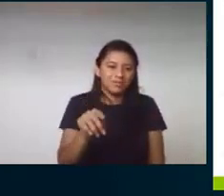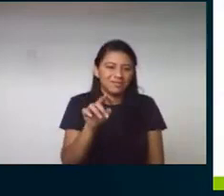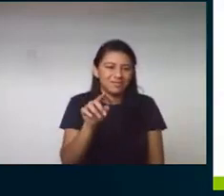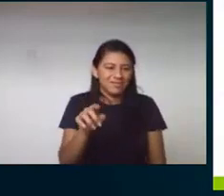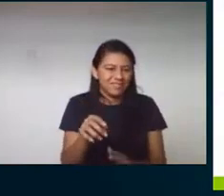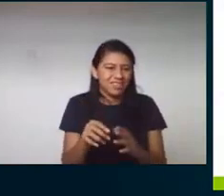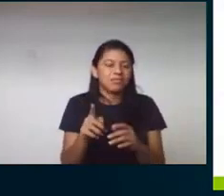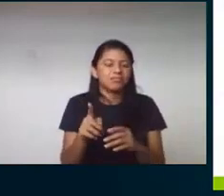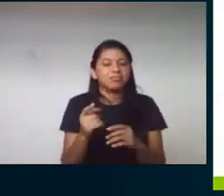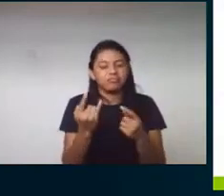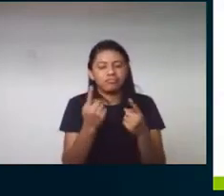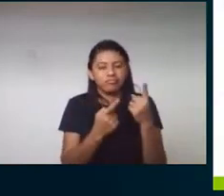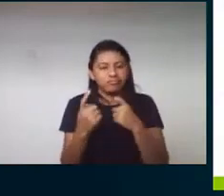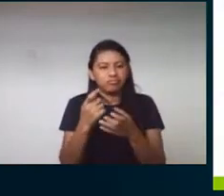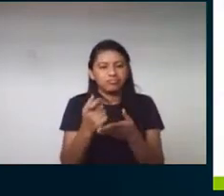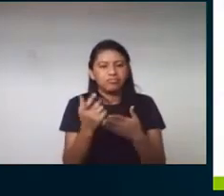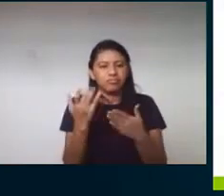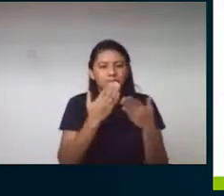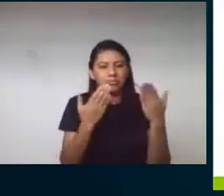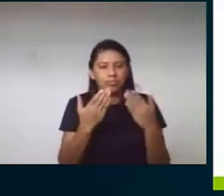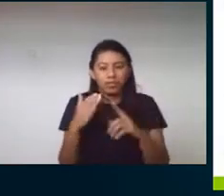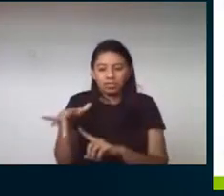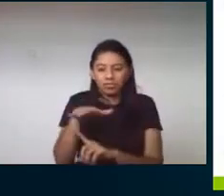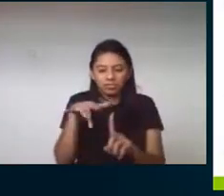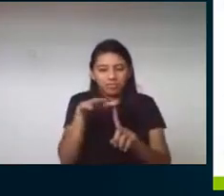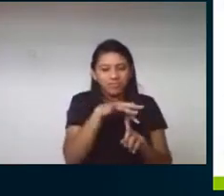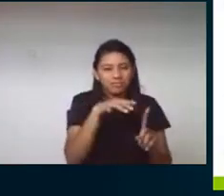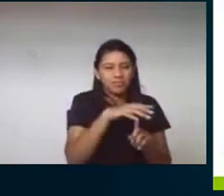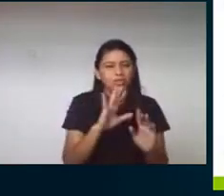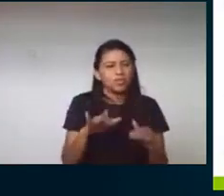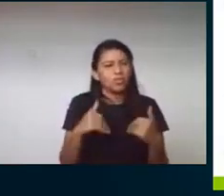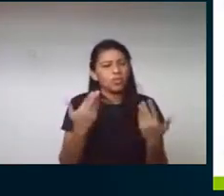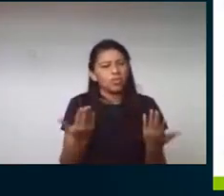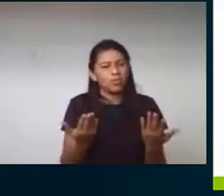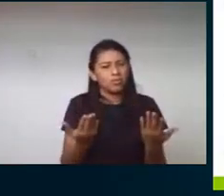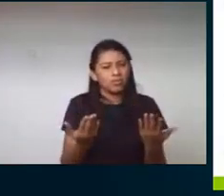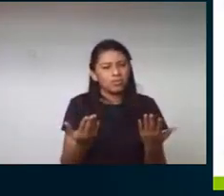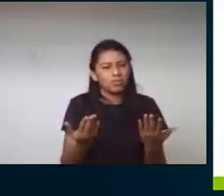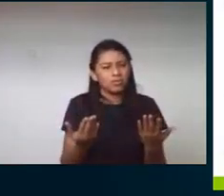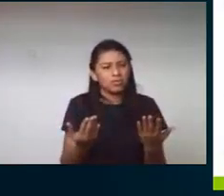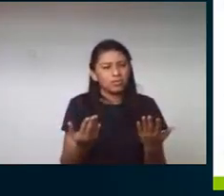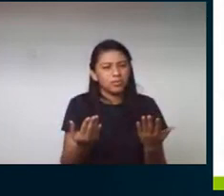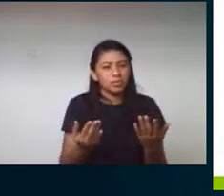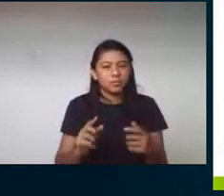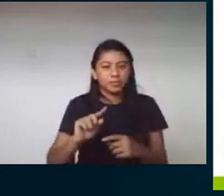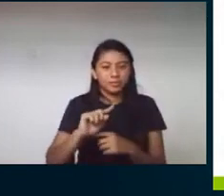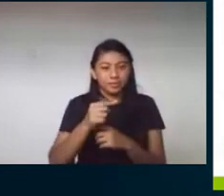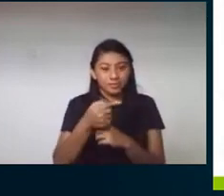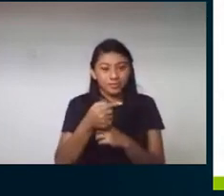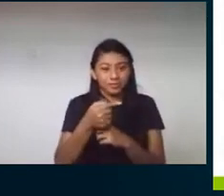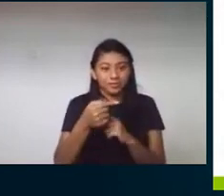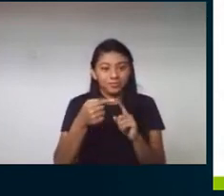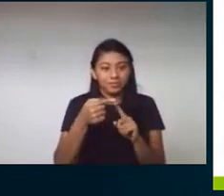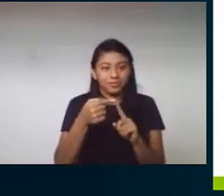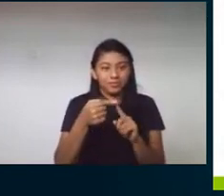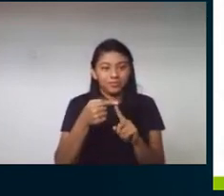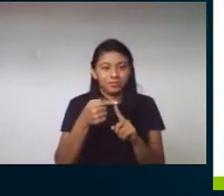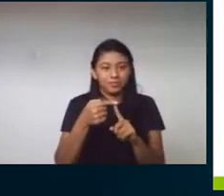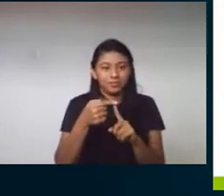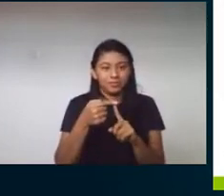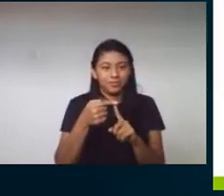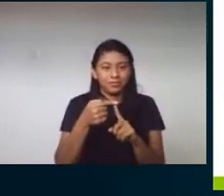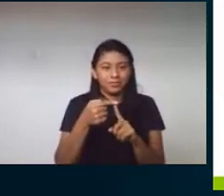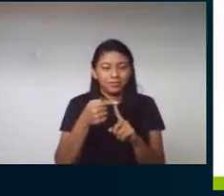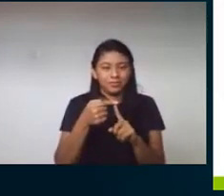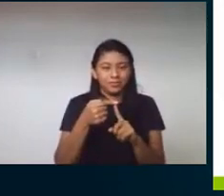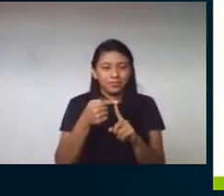ese tipo de escenarios. ¿Cómo funciona esto? Bueno, lo primero que se hace es concebir la